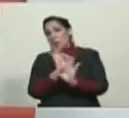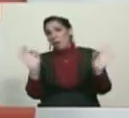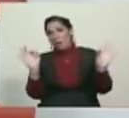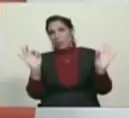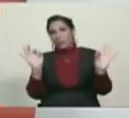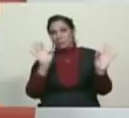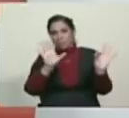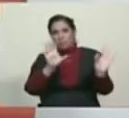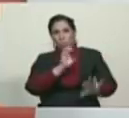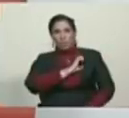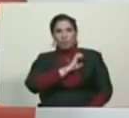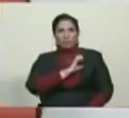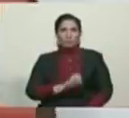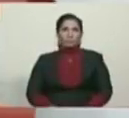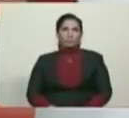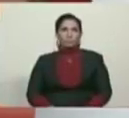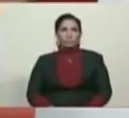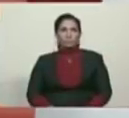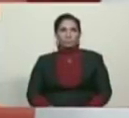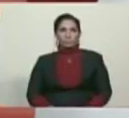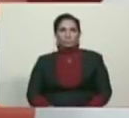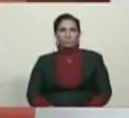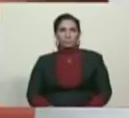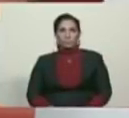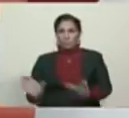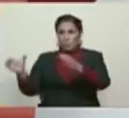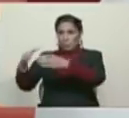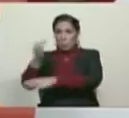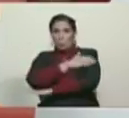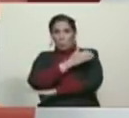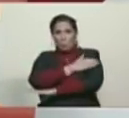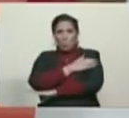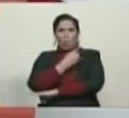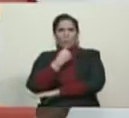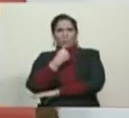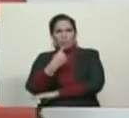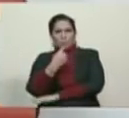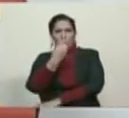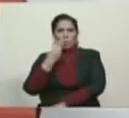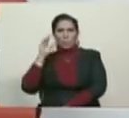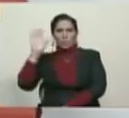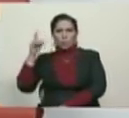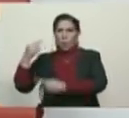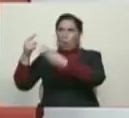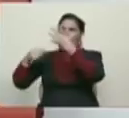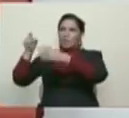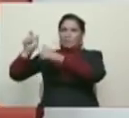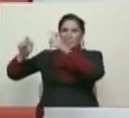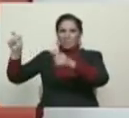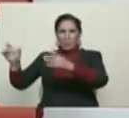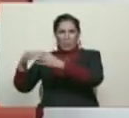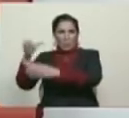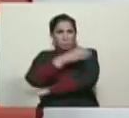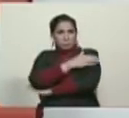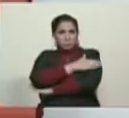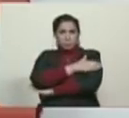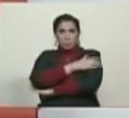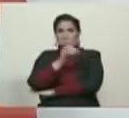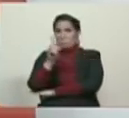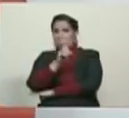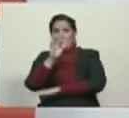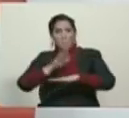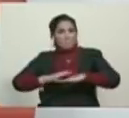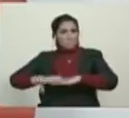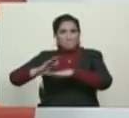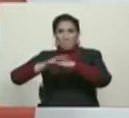de enero. Como la derecha le ofreció y le prometió a su gente, no pasó nada en los días